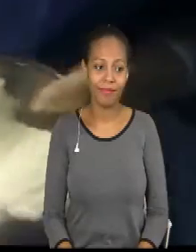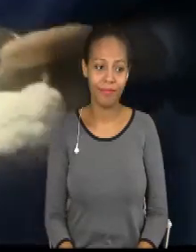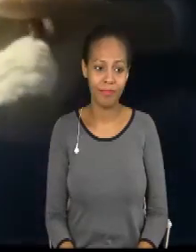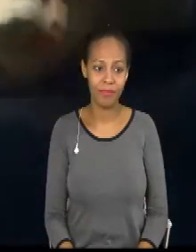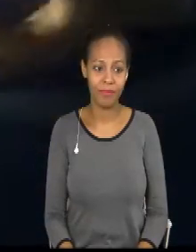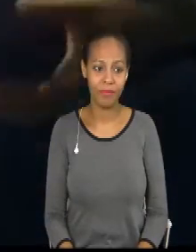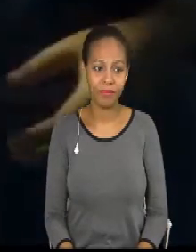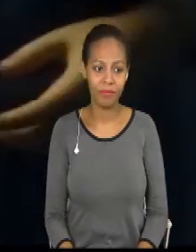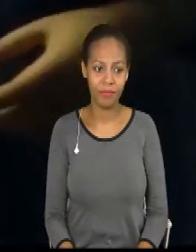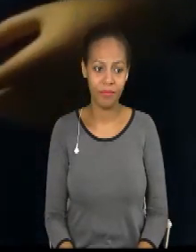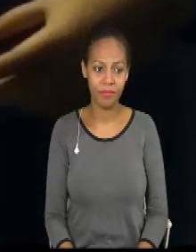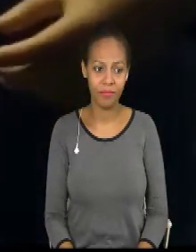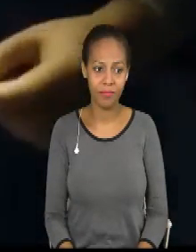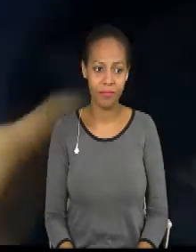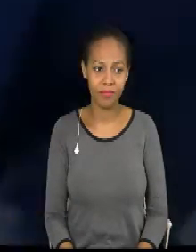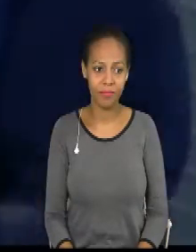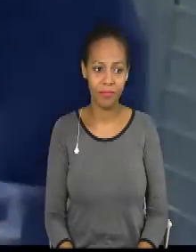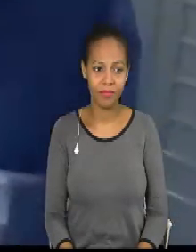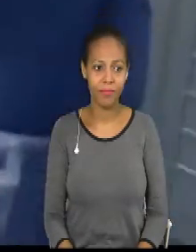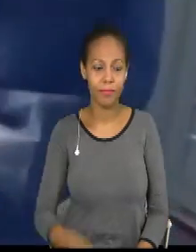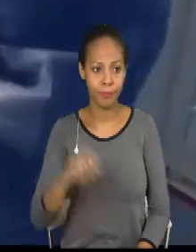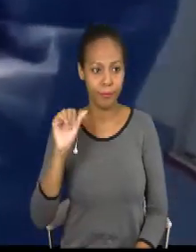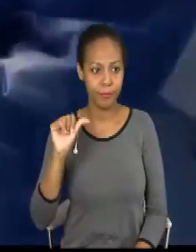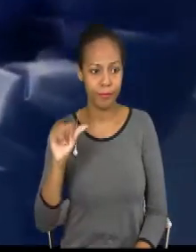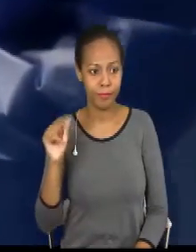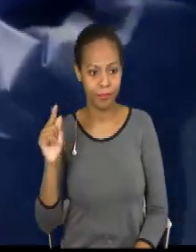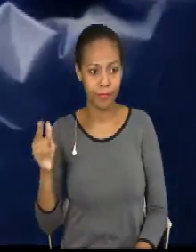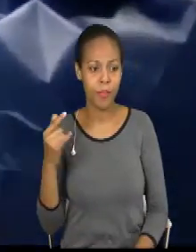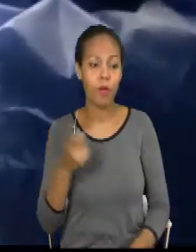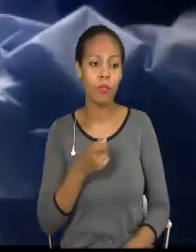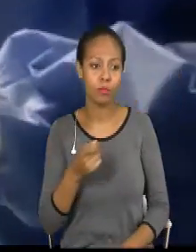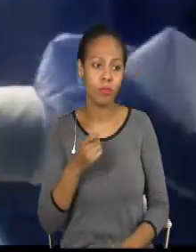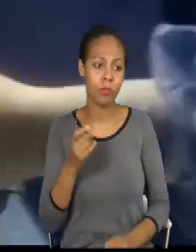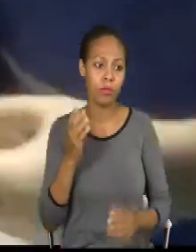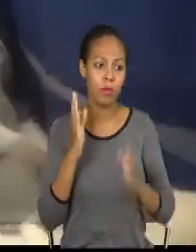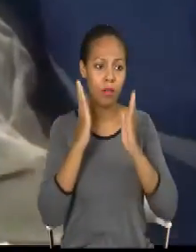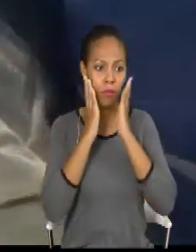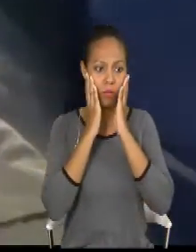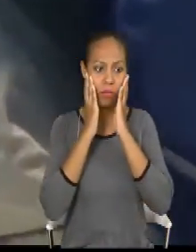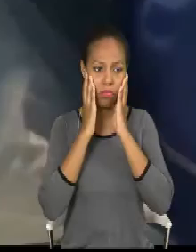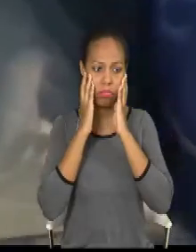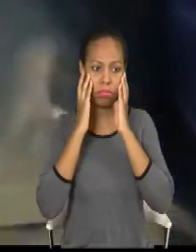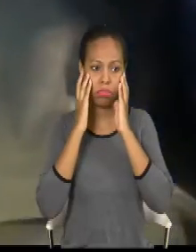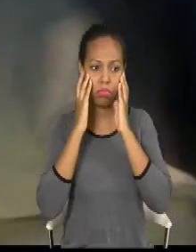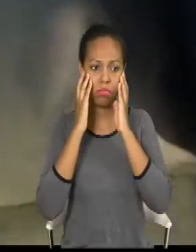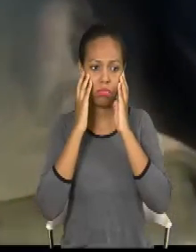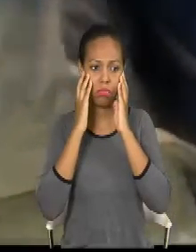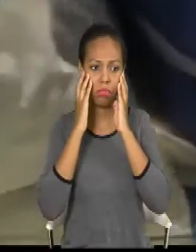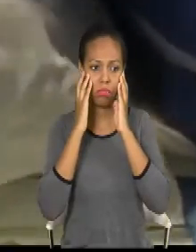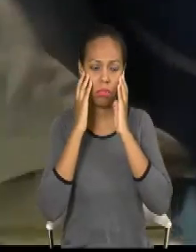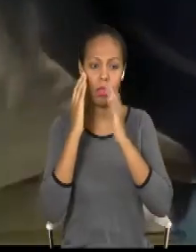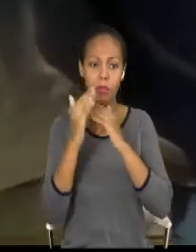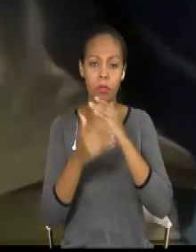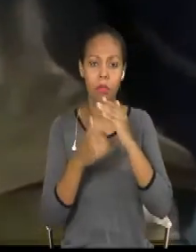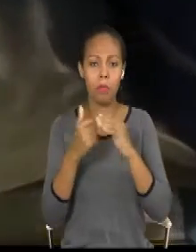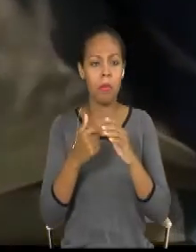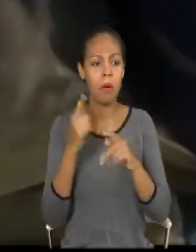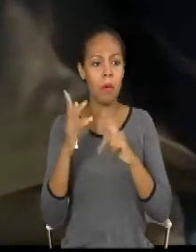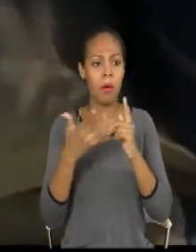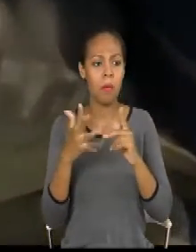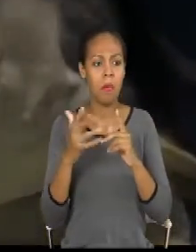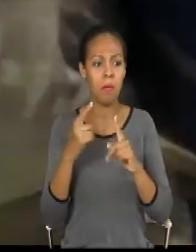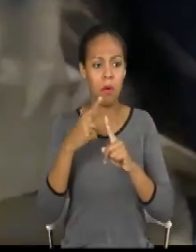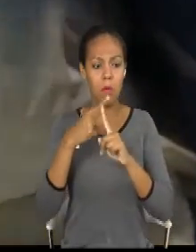La paciente, pues, en estos días va a estar un poco inflamada en las mejillas y más o menos dentro de un mes vamos a ver